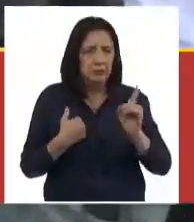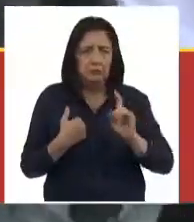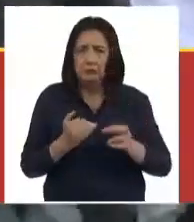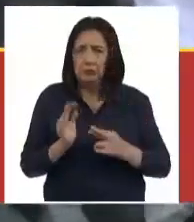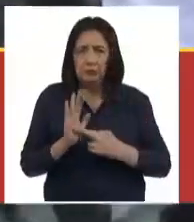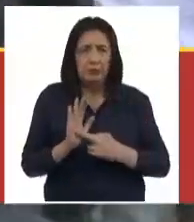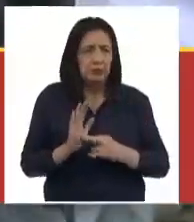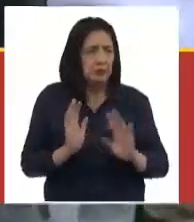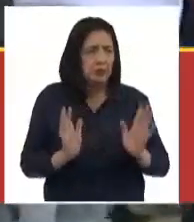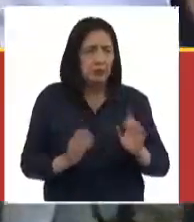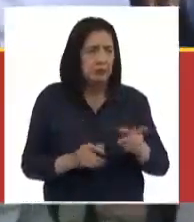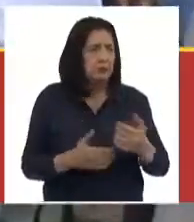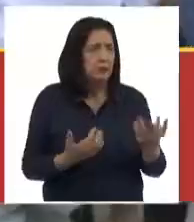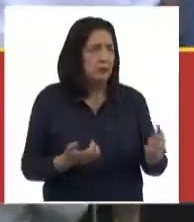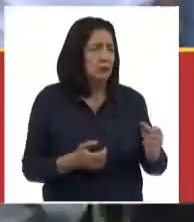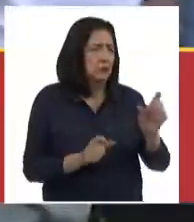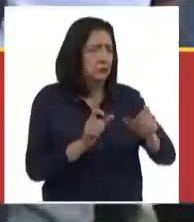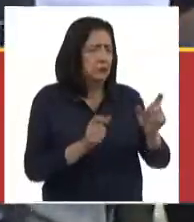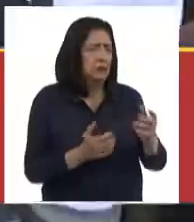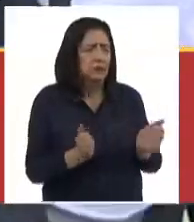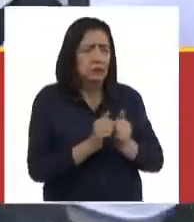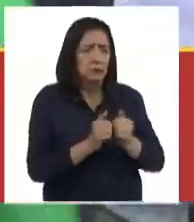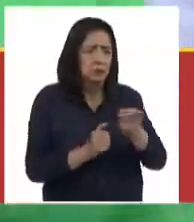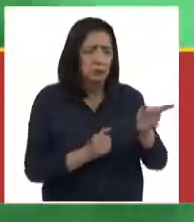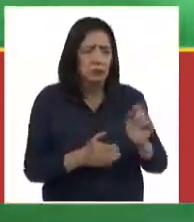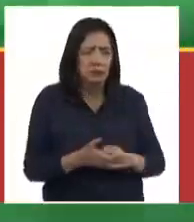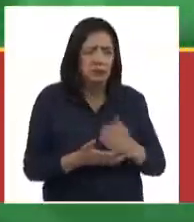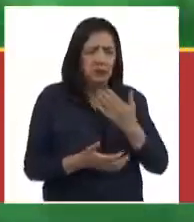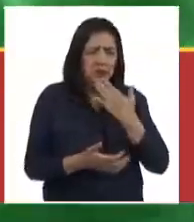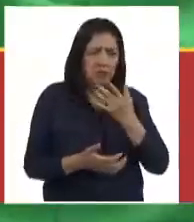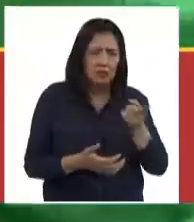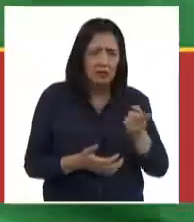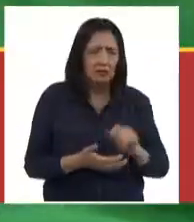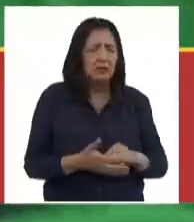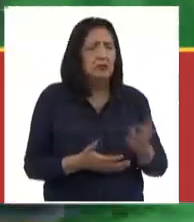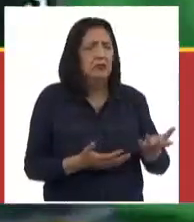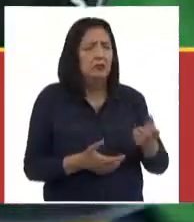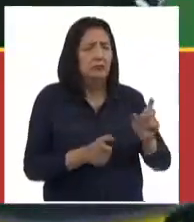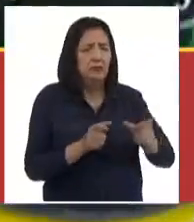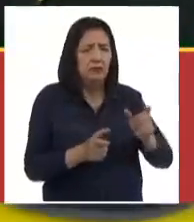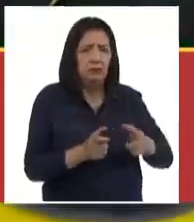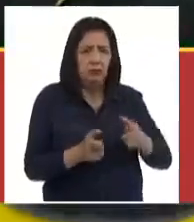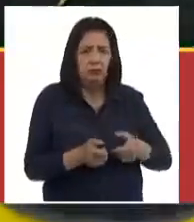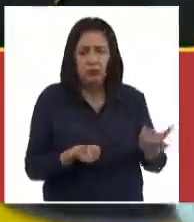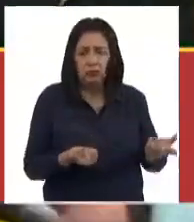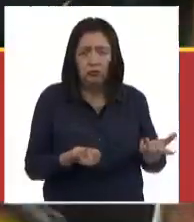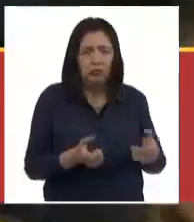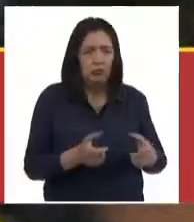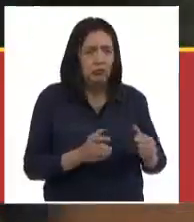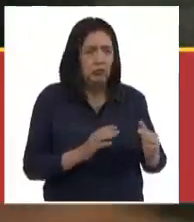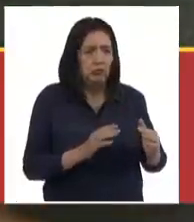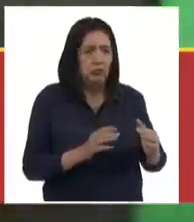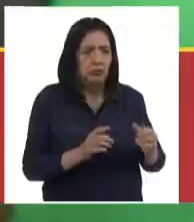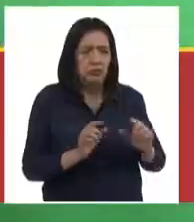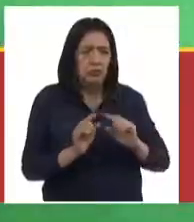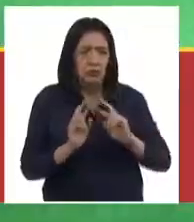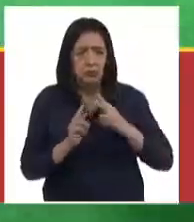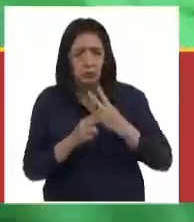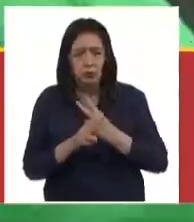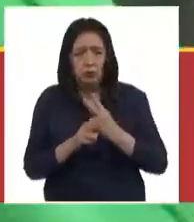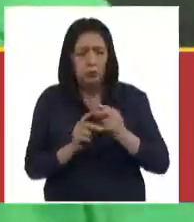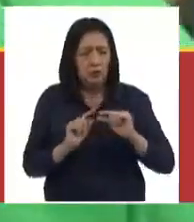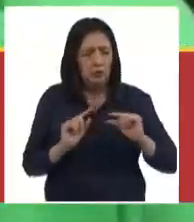Cajamarca. Las personas que lo acompañan son sus ronderos, que hacen una especie de cuadro de seguridad, pero vamos a